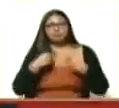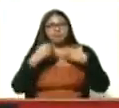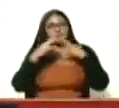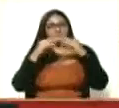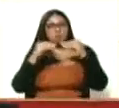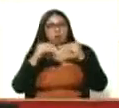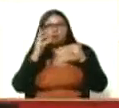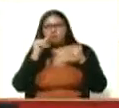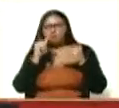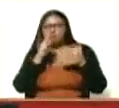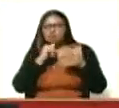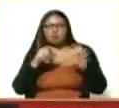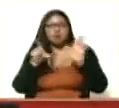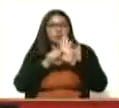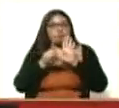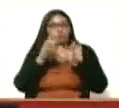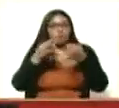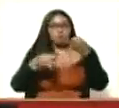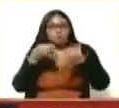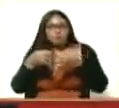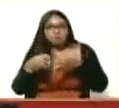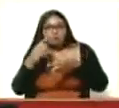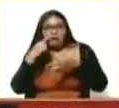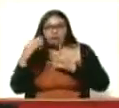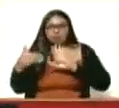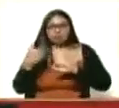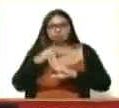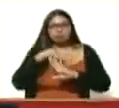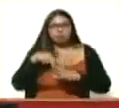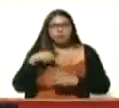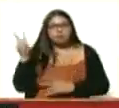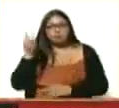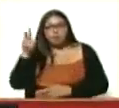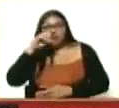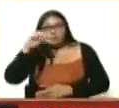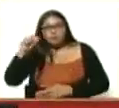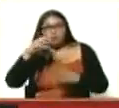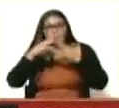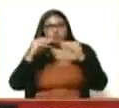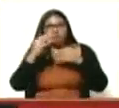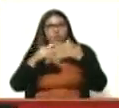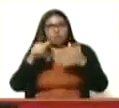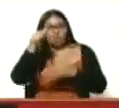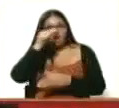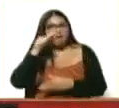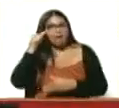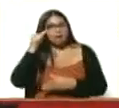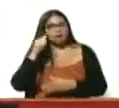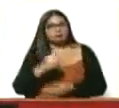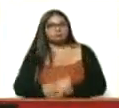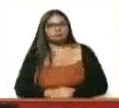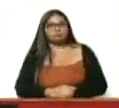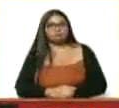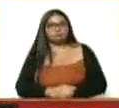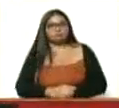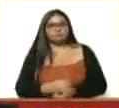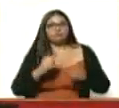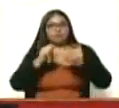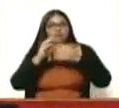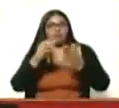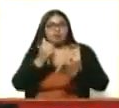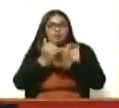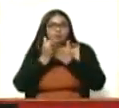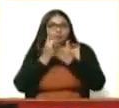injusticias que se han cometido contra Venezuela, contra el presidente Nicolás Maduro y contra un funcionario que es Alex Saab, pues obviamente no queda otra que